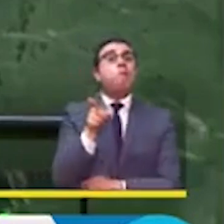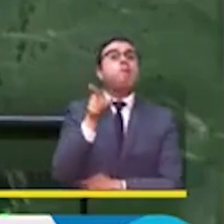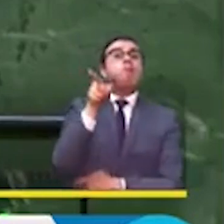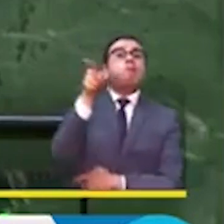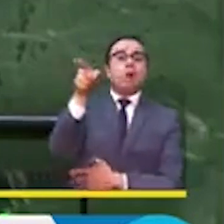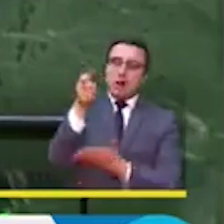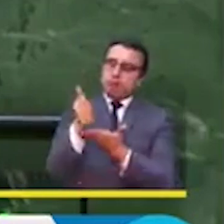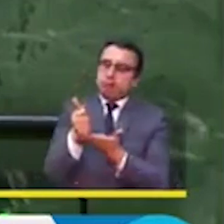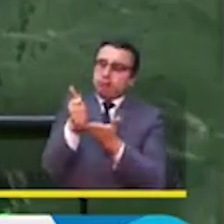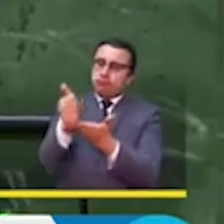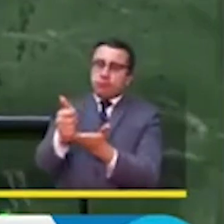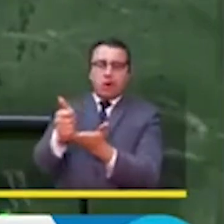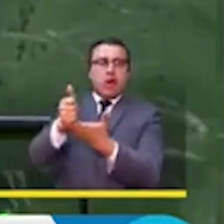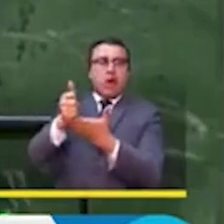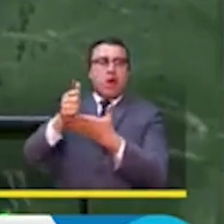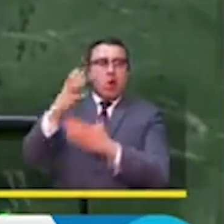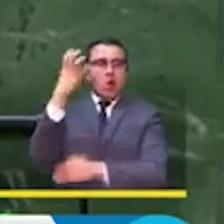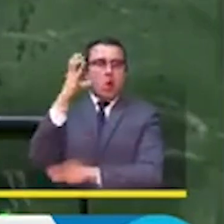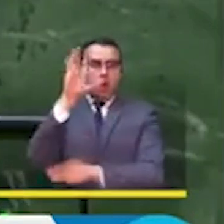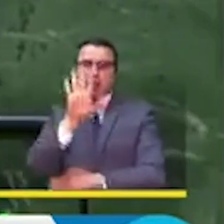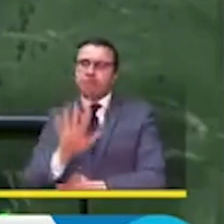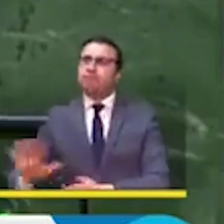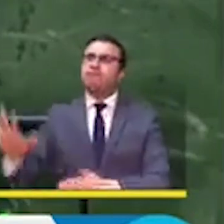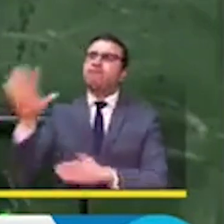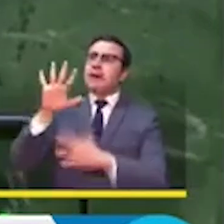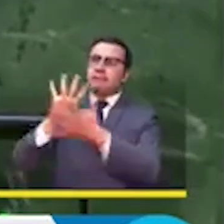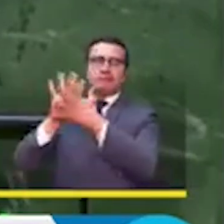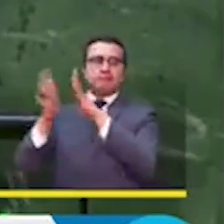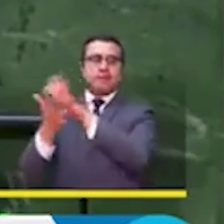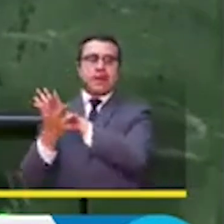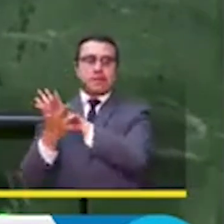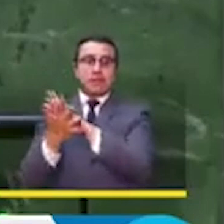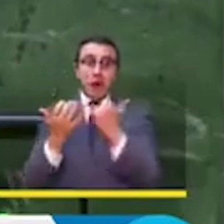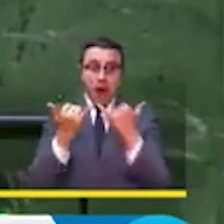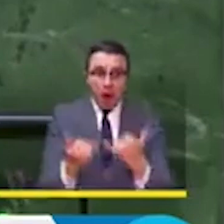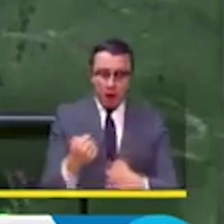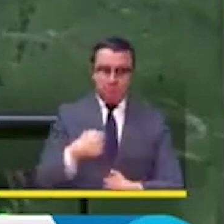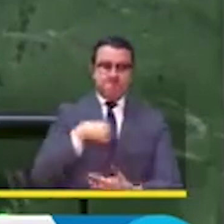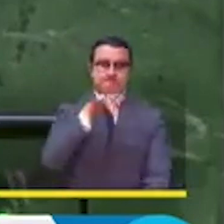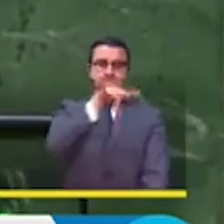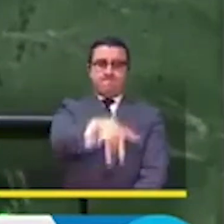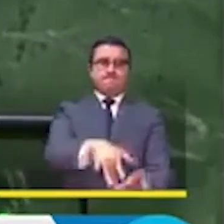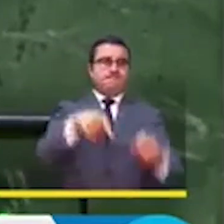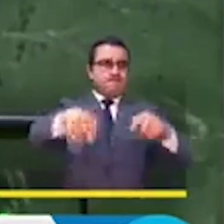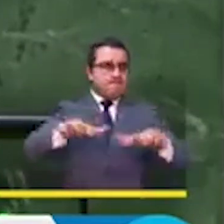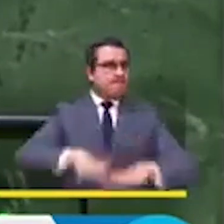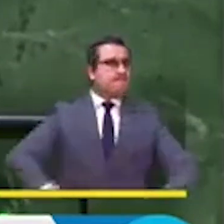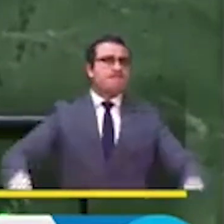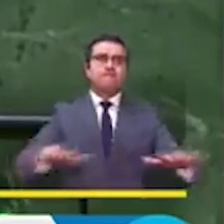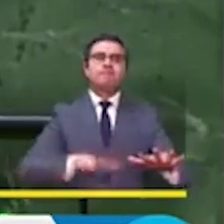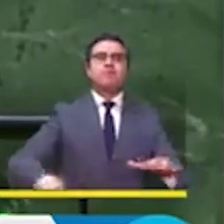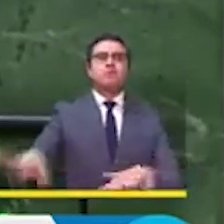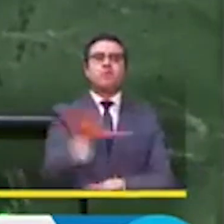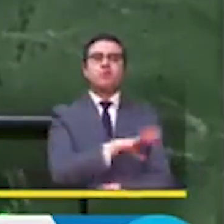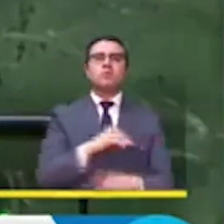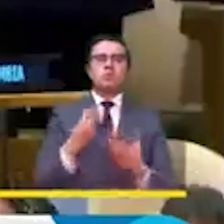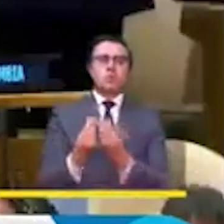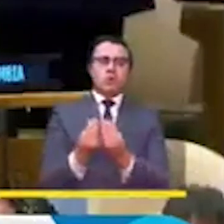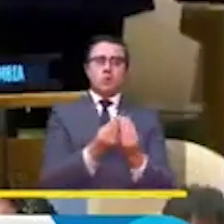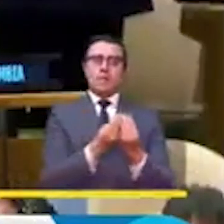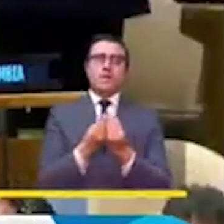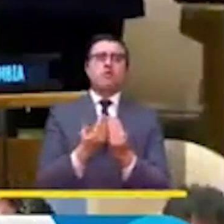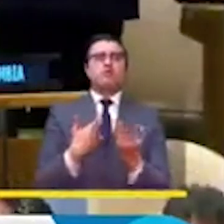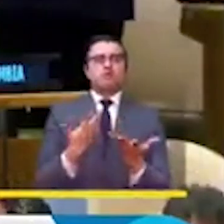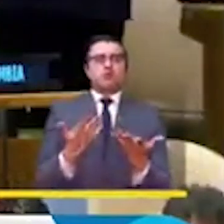había ayudado a hacer la paz en Colombia. Y ahora vengo aquí, compañeras y compañeros, a leer